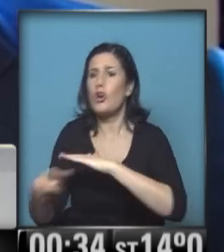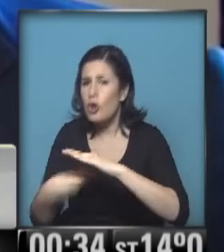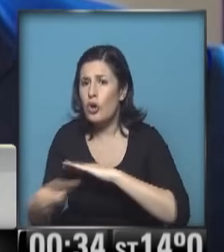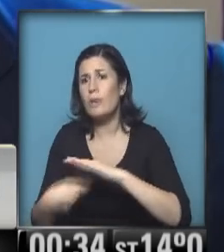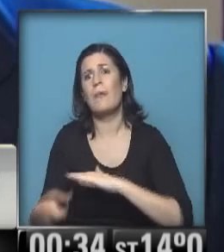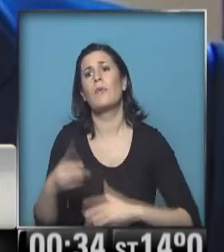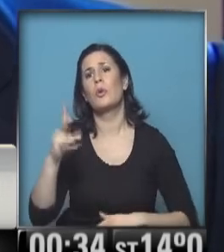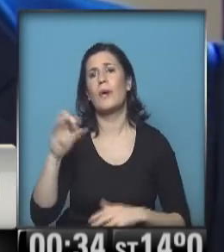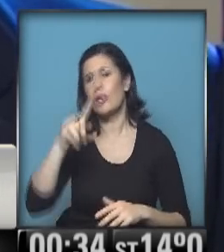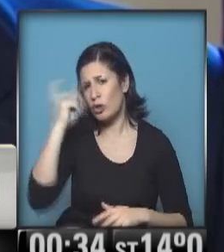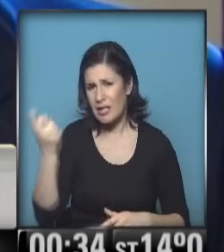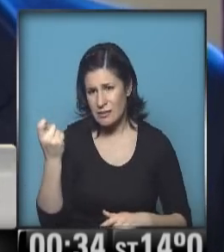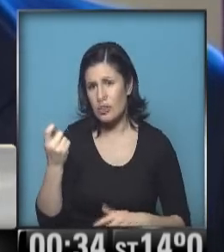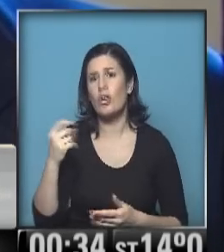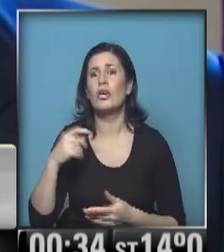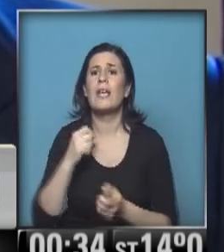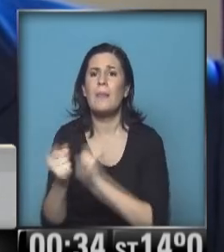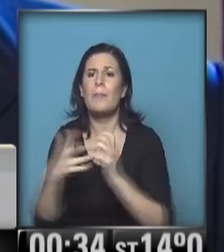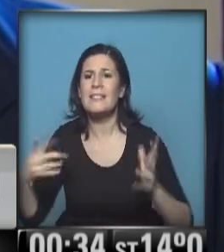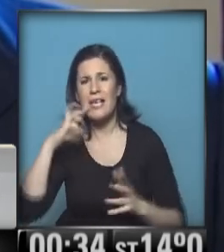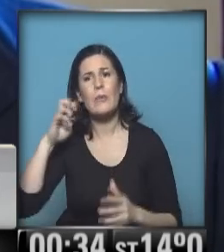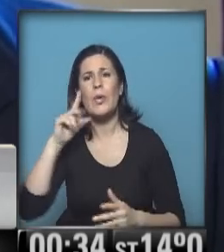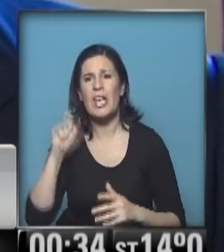por la empresa IBM.